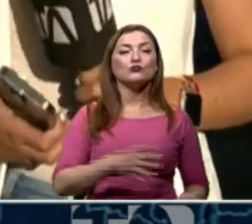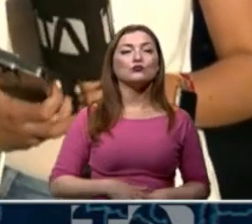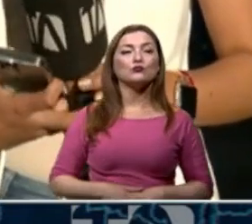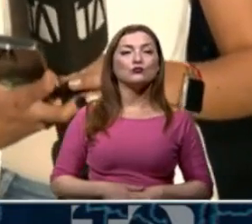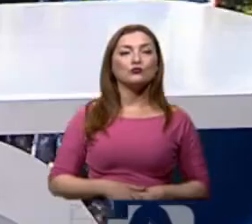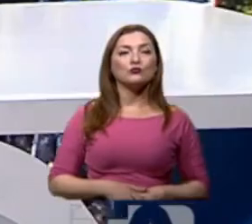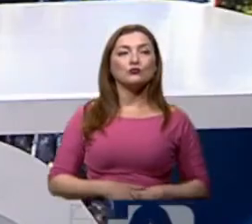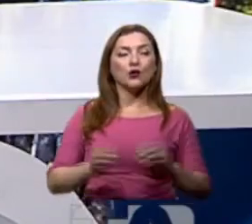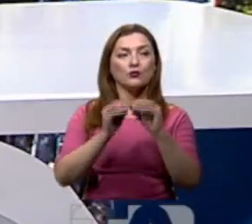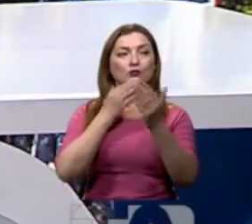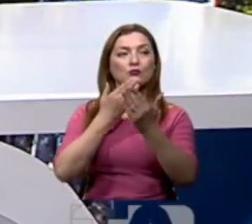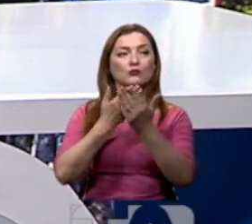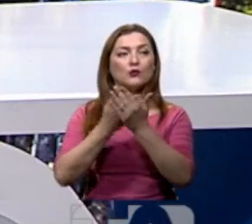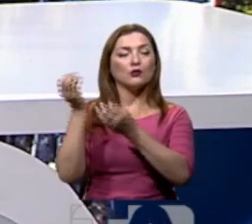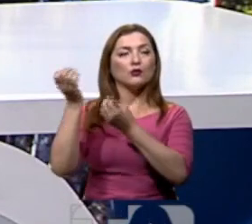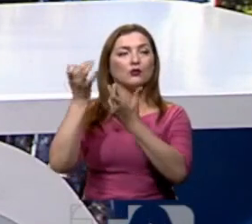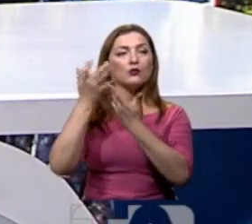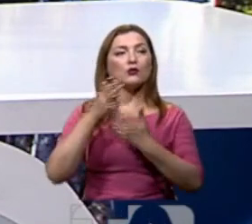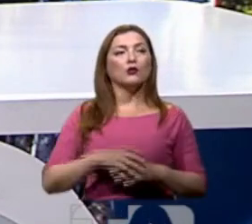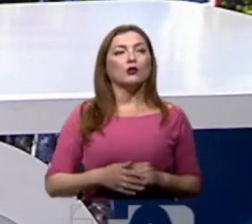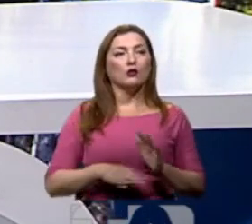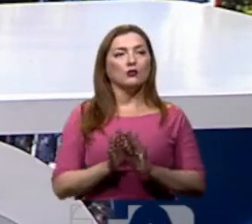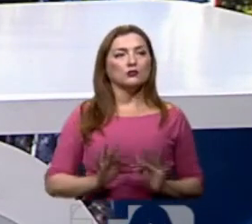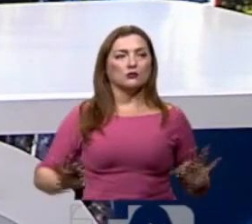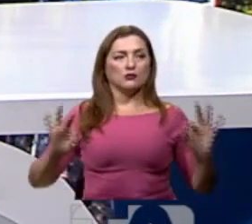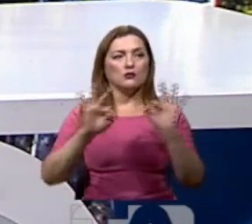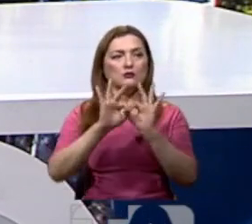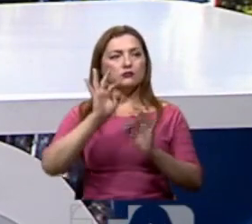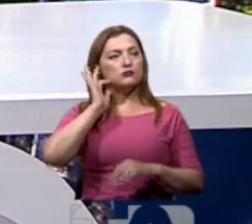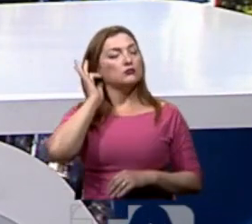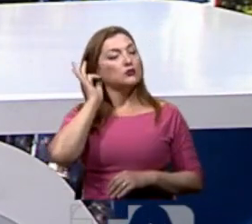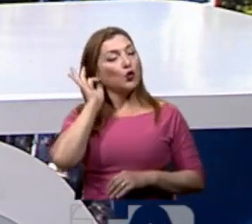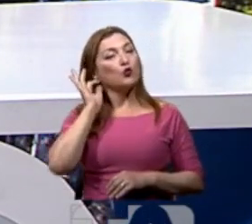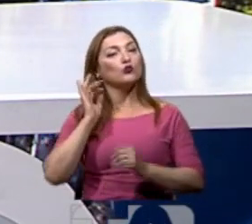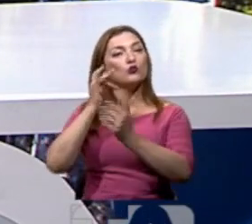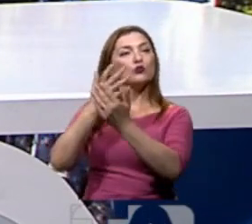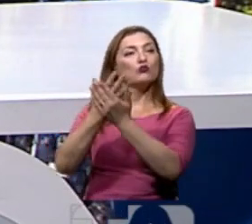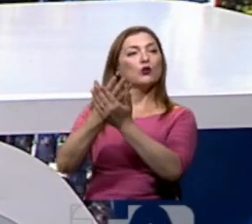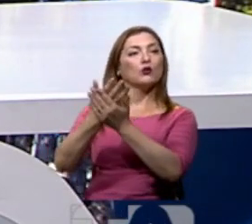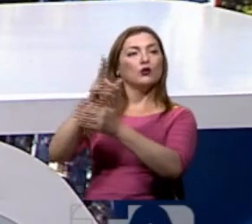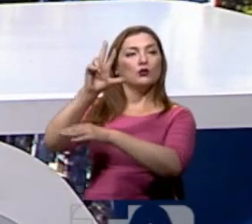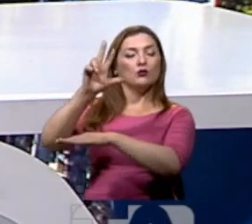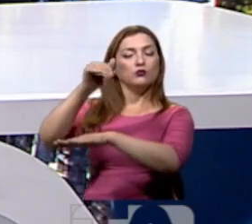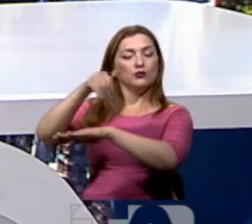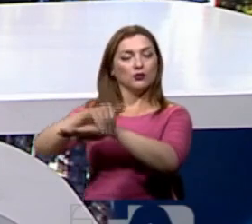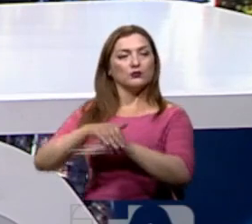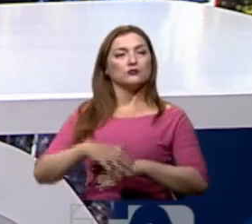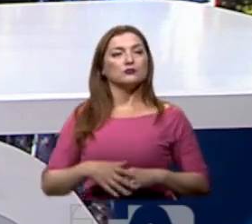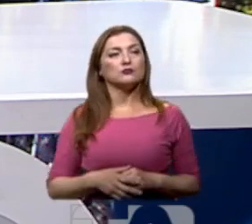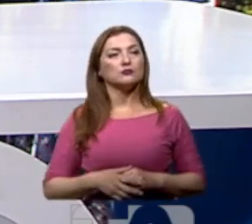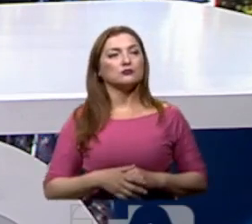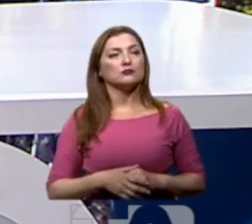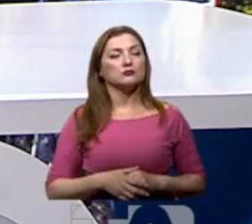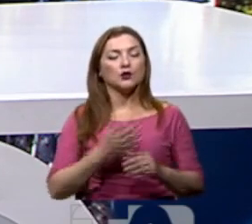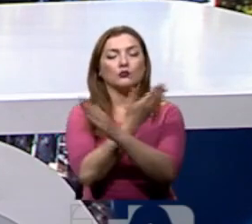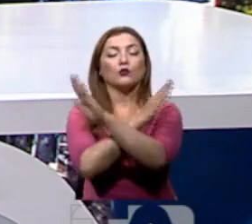Buenos días, Nati. Muchas gracias por ese reporte, por esa importante información para las mujeres, para que acudan hasta las 3 de la tarde y sobre todo lo que decía Nati, ¿no?